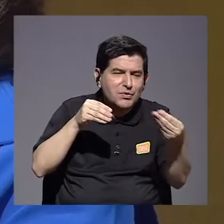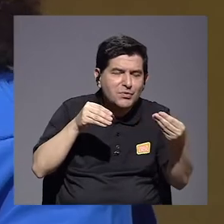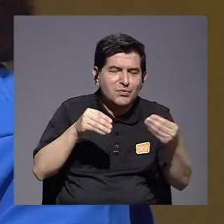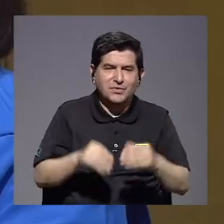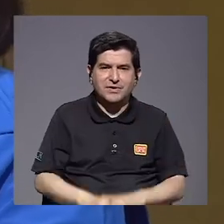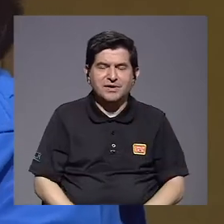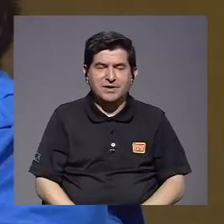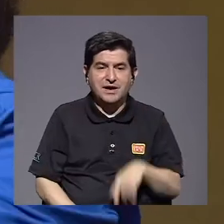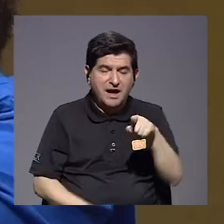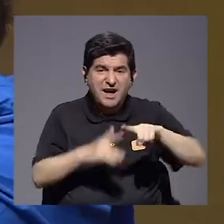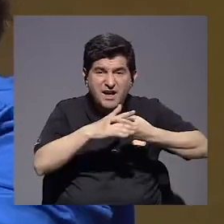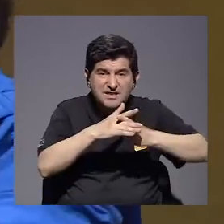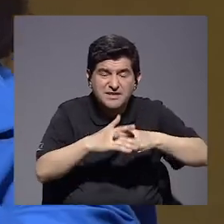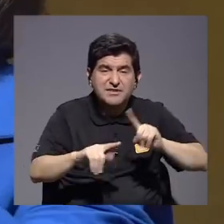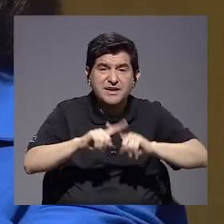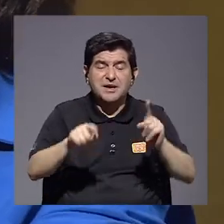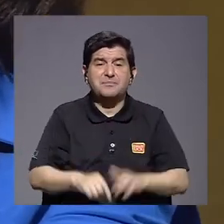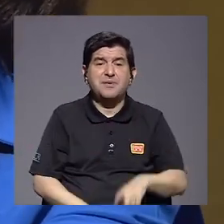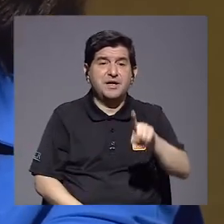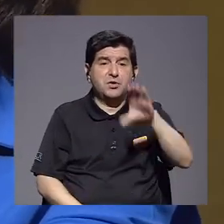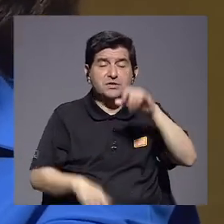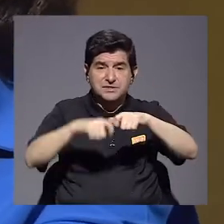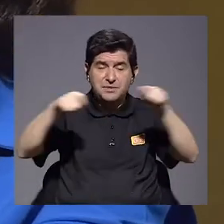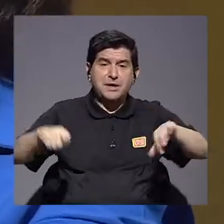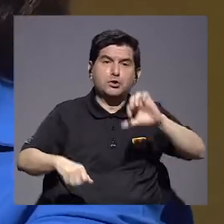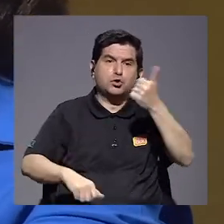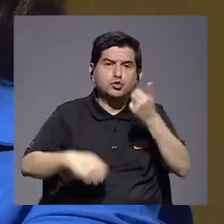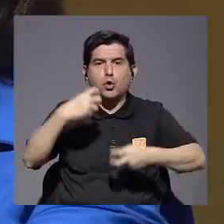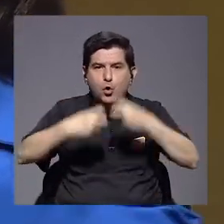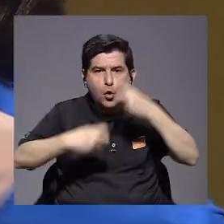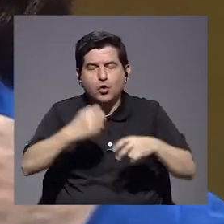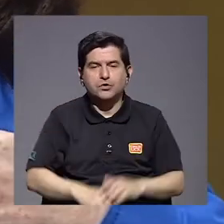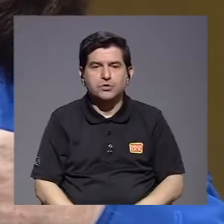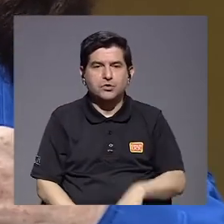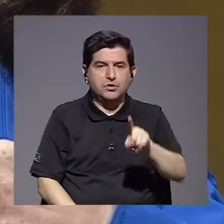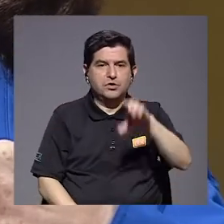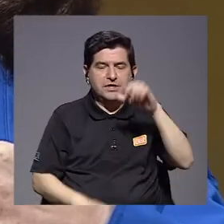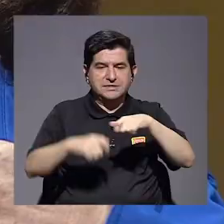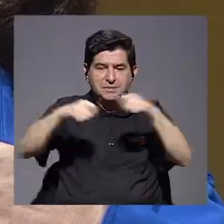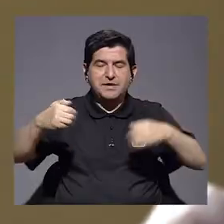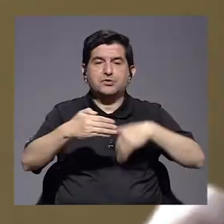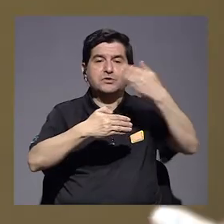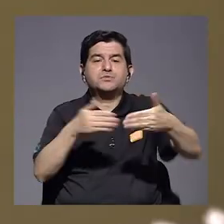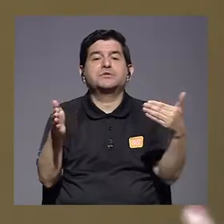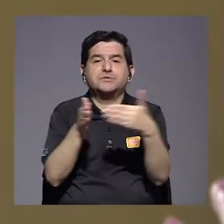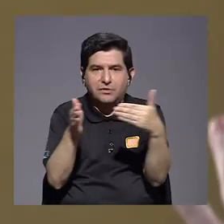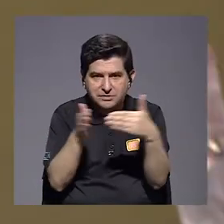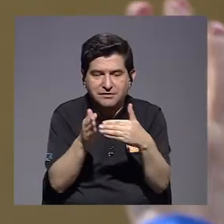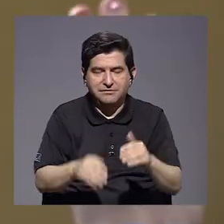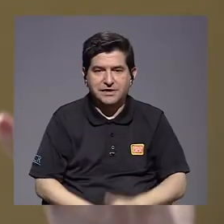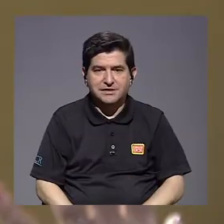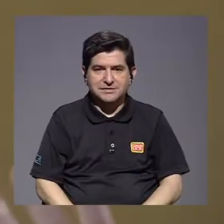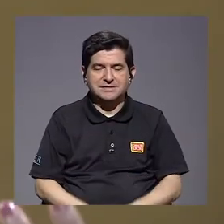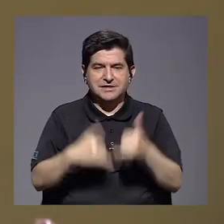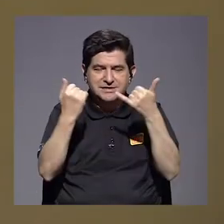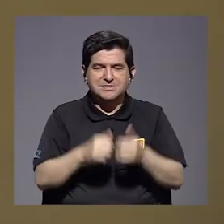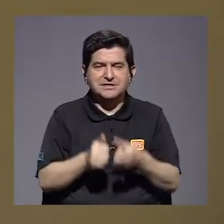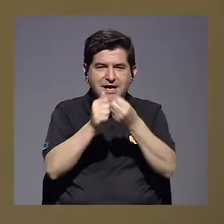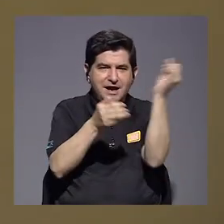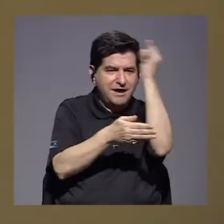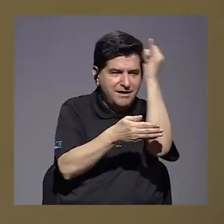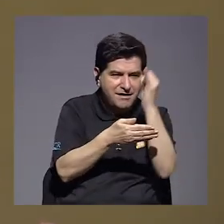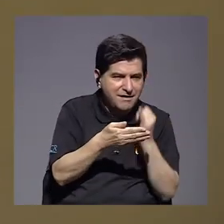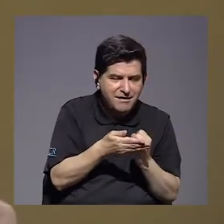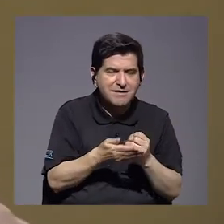lado se repara, pero resulta que a los 100 metros se hace otra fuga y después a los 100 metros se hace otra fuga. Entonces tenemos todo el mapeo,